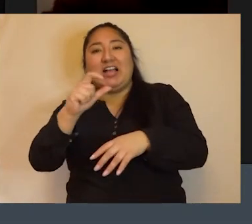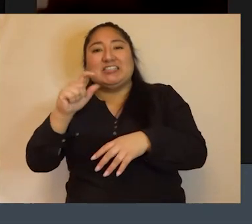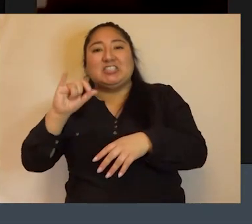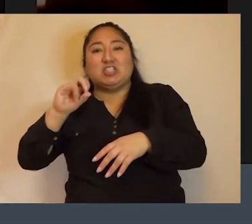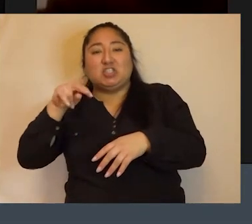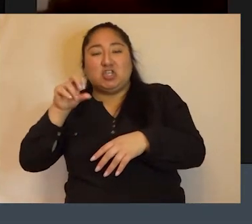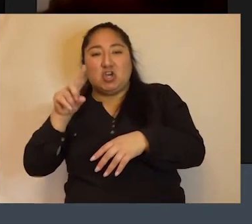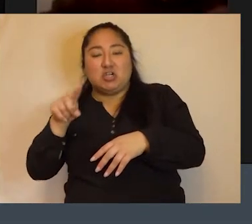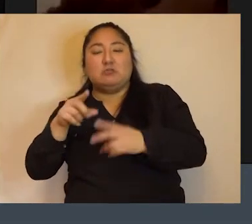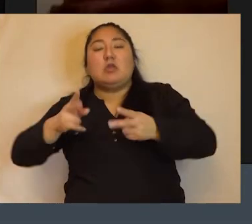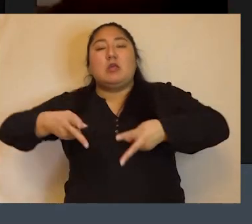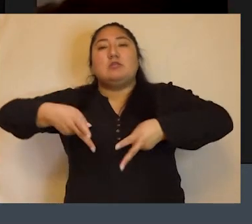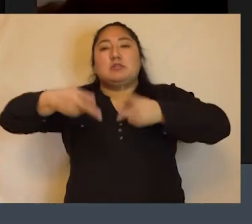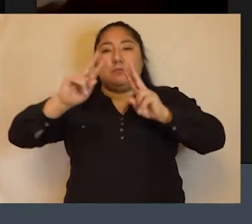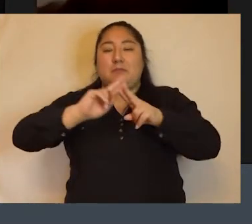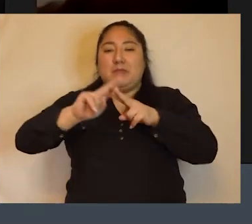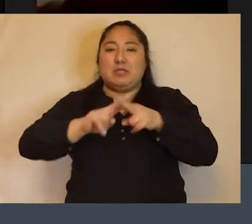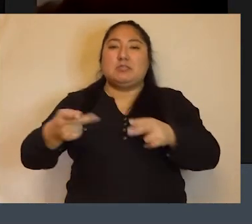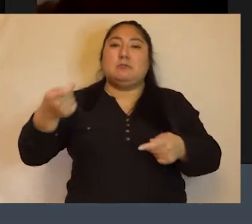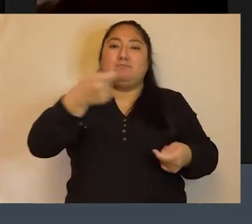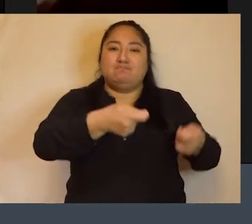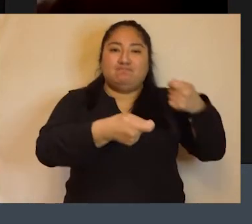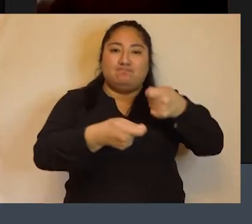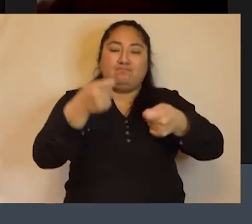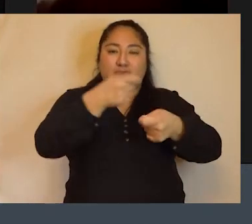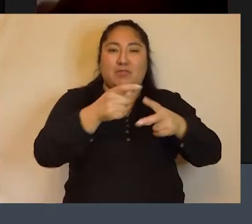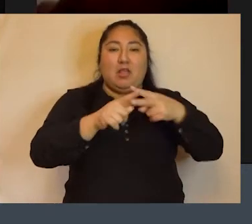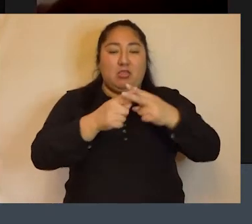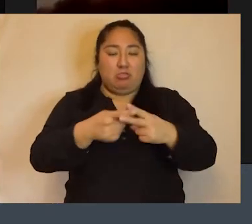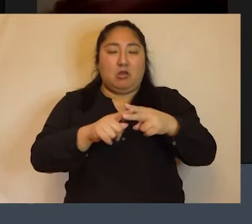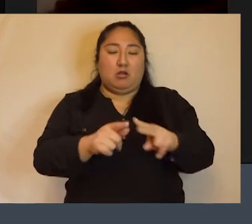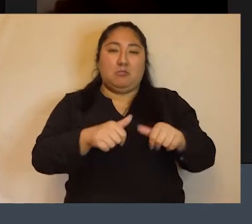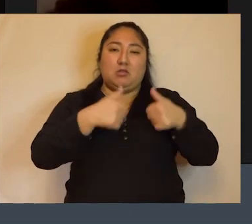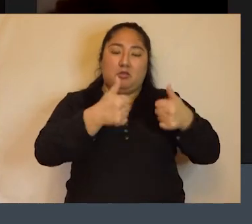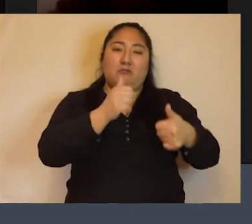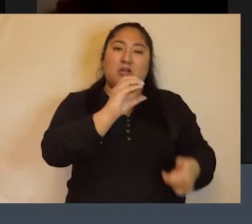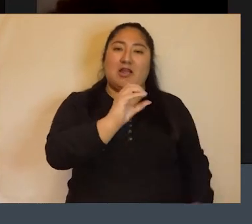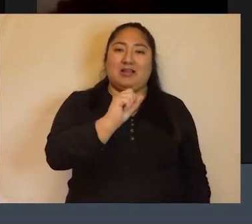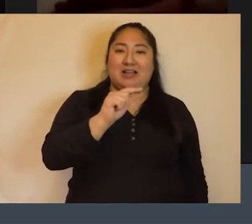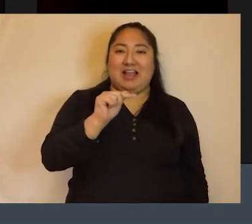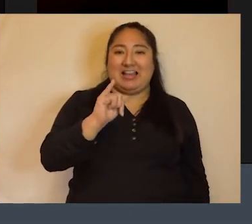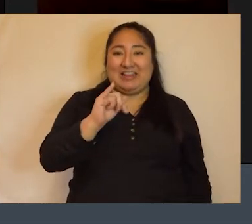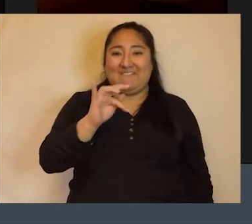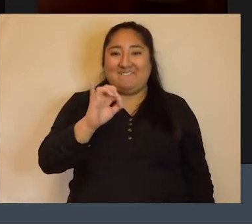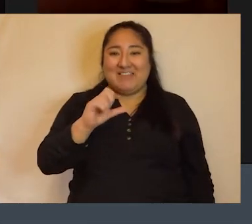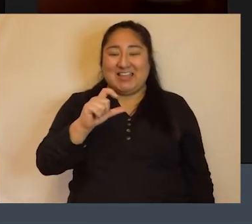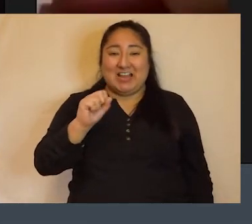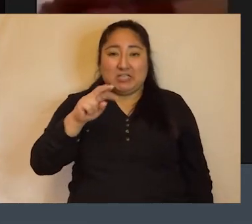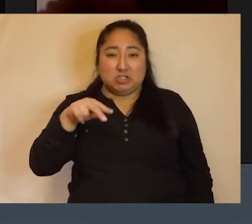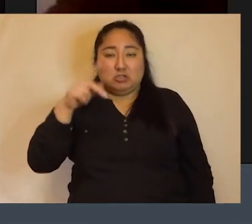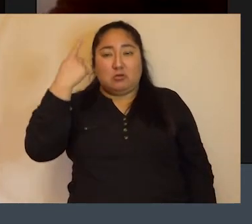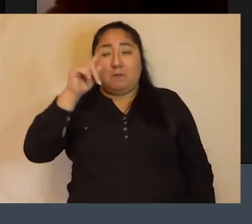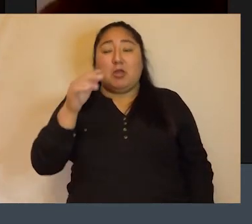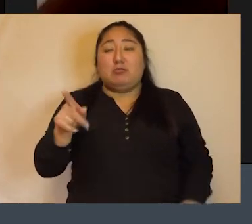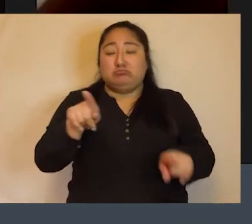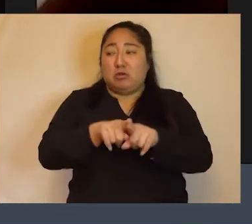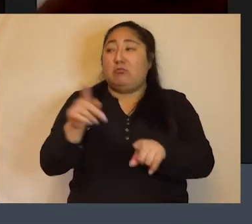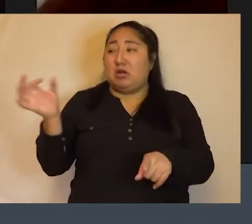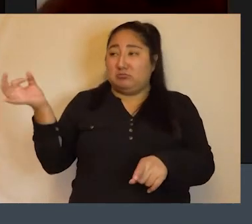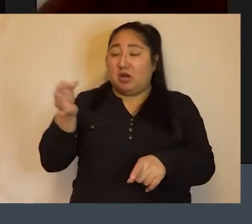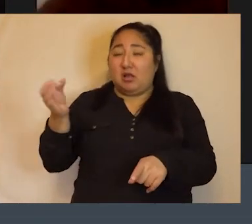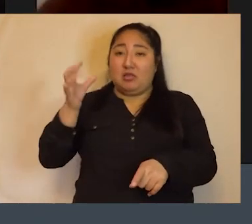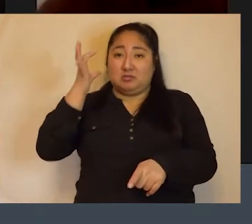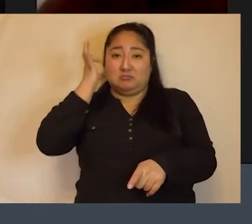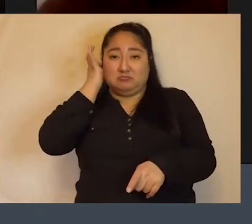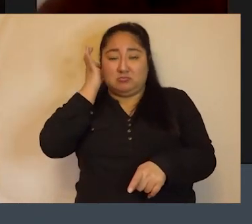están permitidos hacer inversiones en instrumentos de muy buena calificación de riesgo. Pero como decía Ann, esto no es